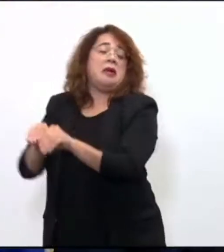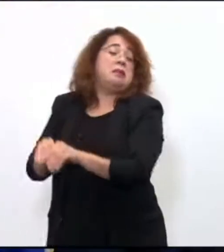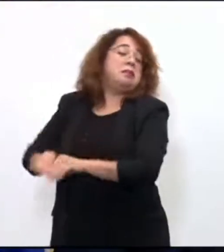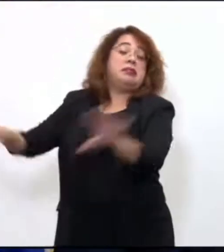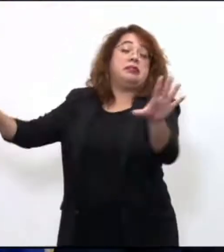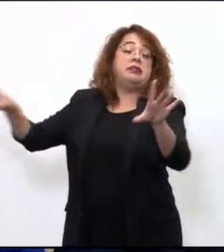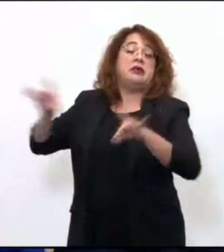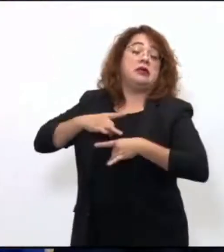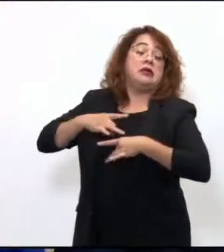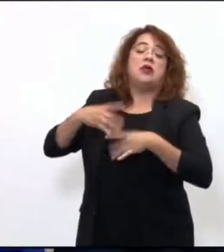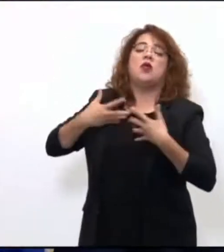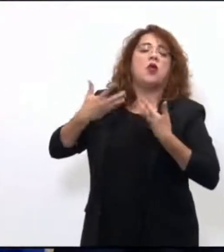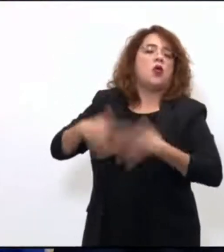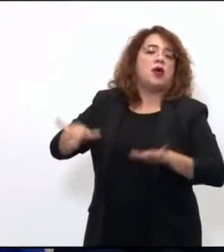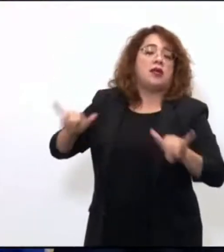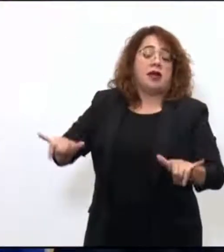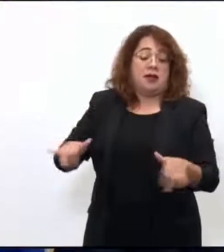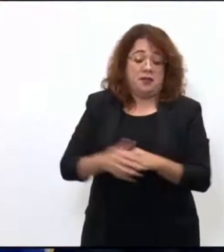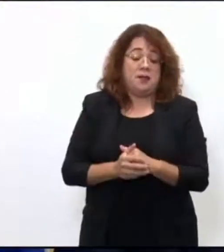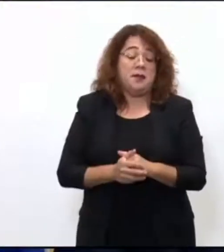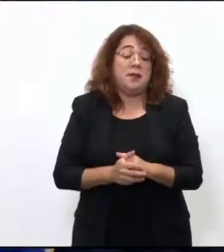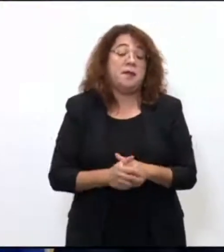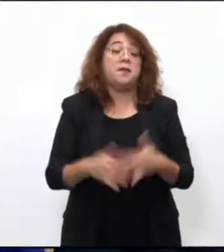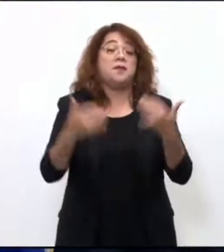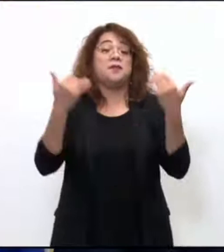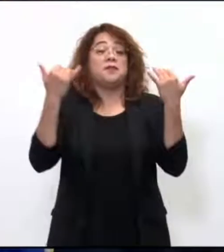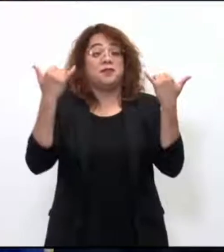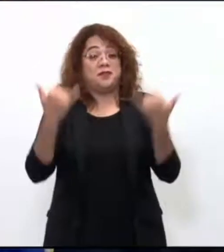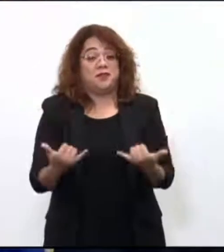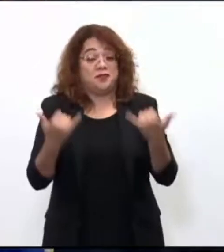nivel amarillo. A partir de hoy,